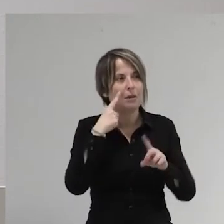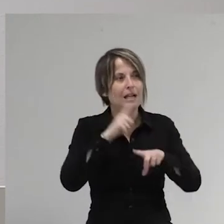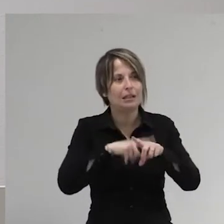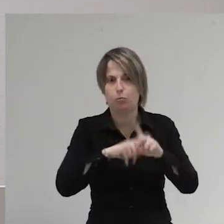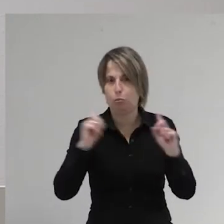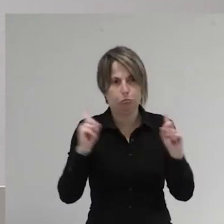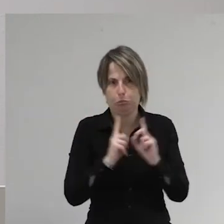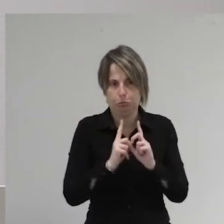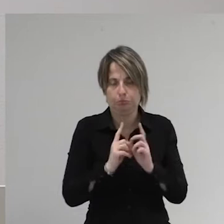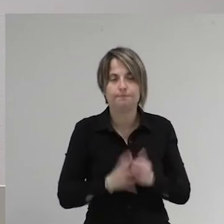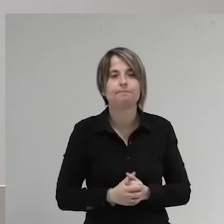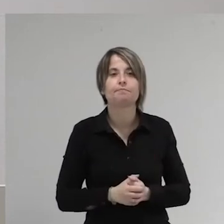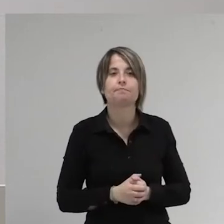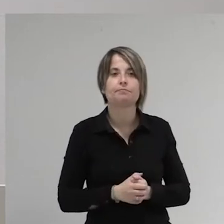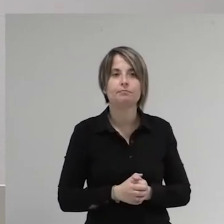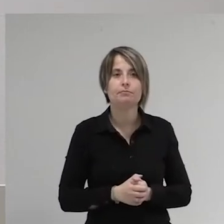mucho.